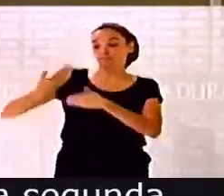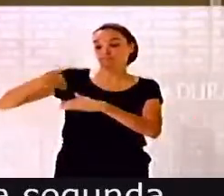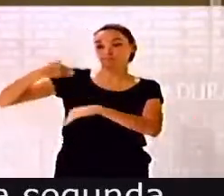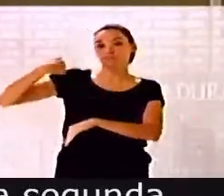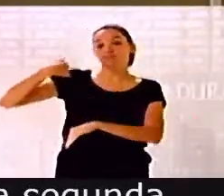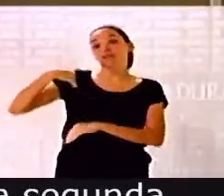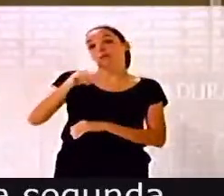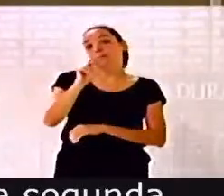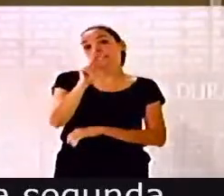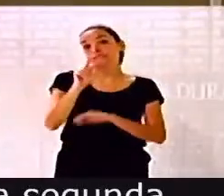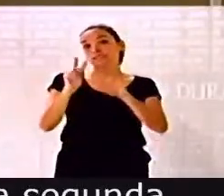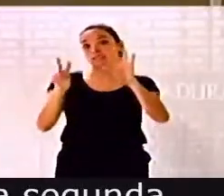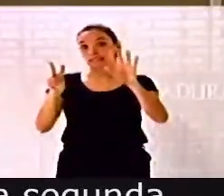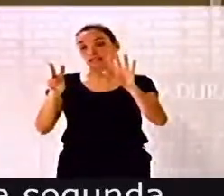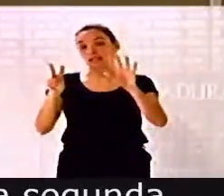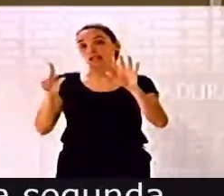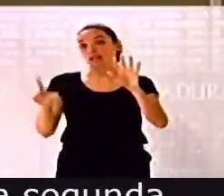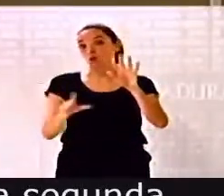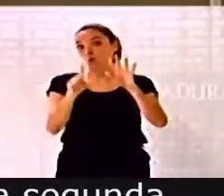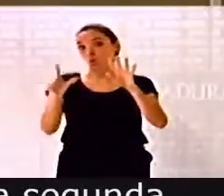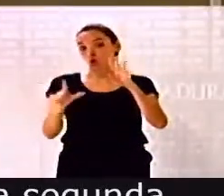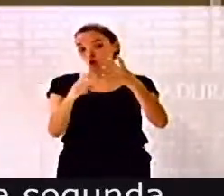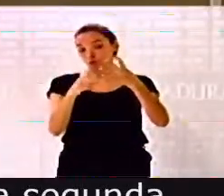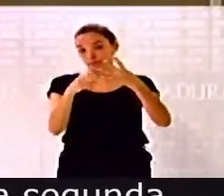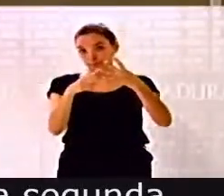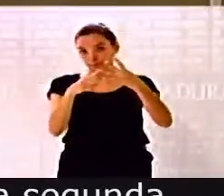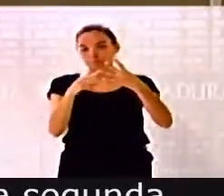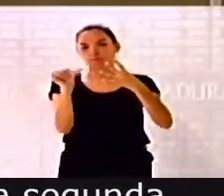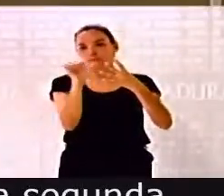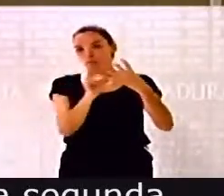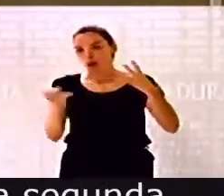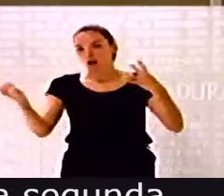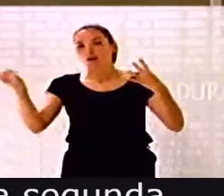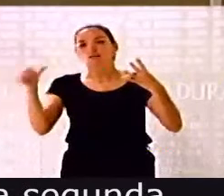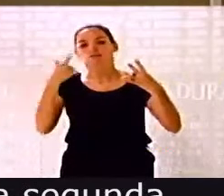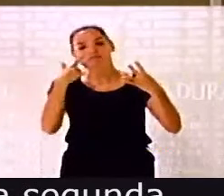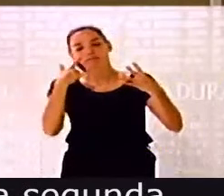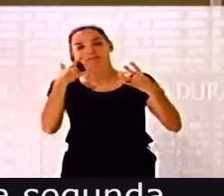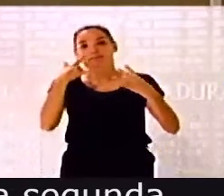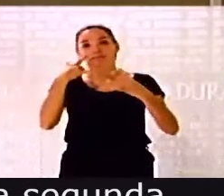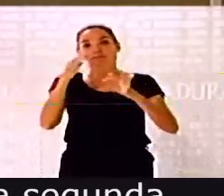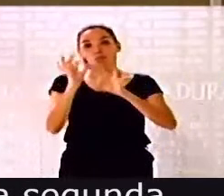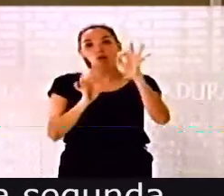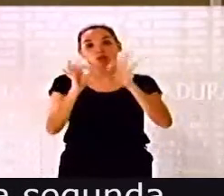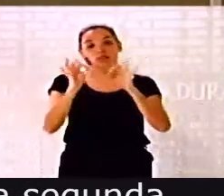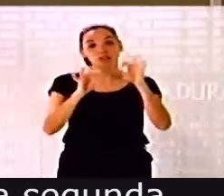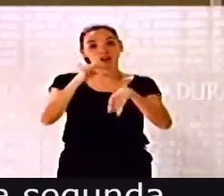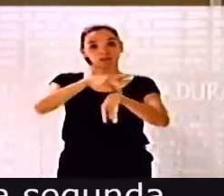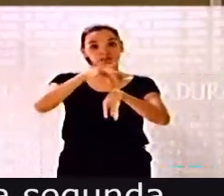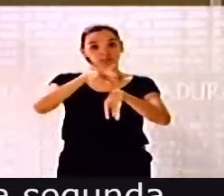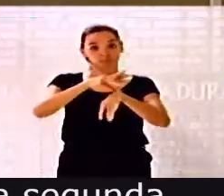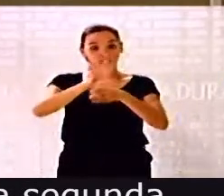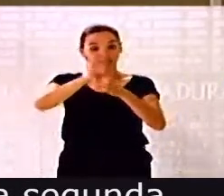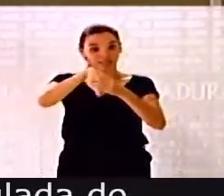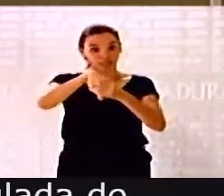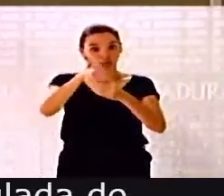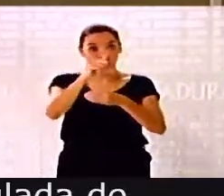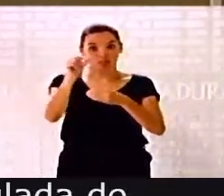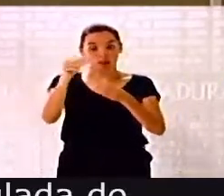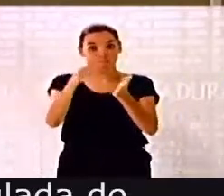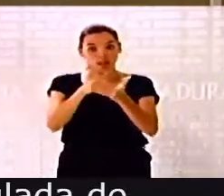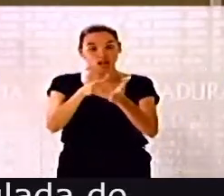de julio con L, la incidencia acumulada que tenía Extremadura por cada 100.000 habitantes era